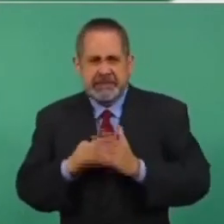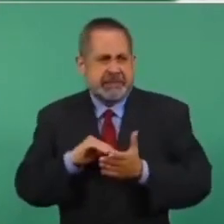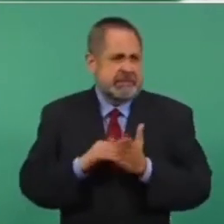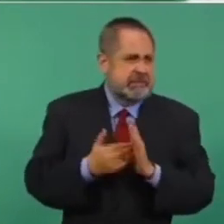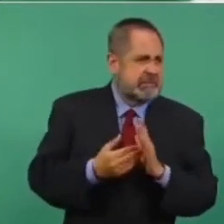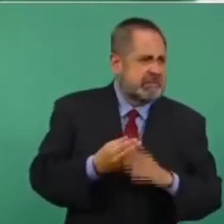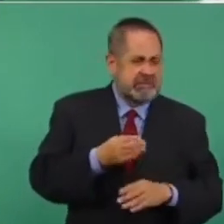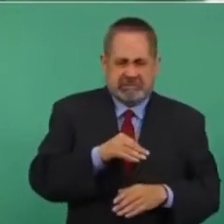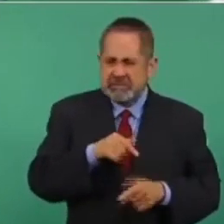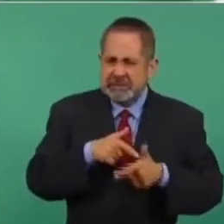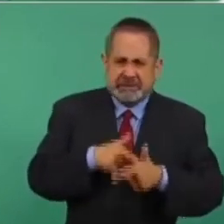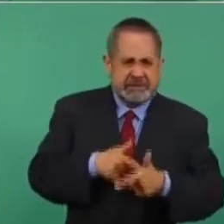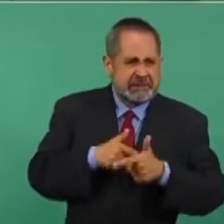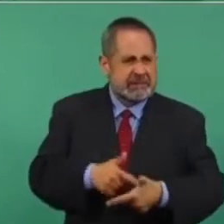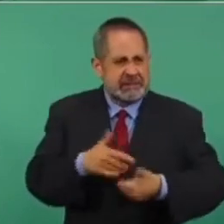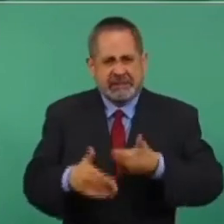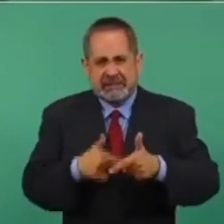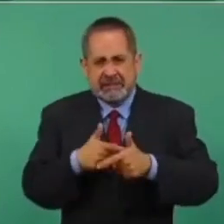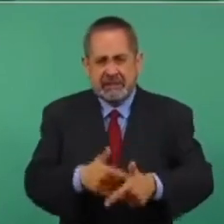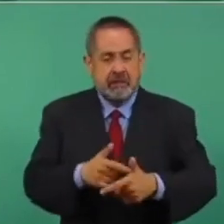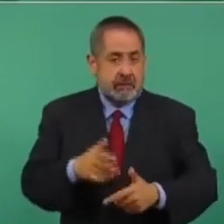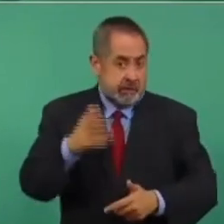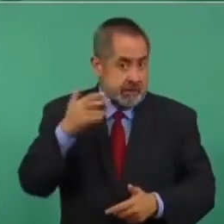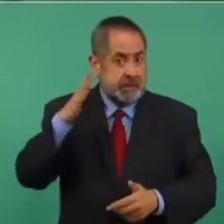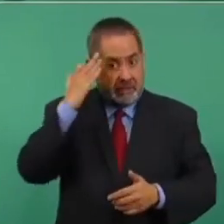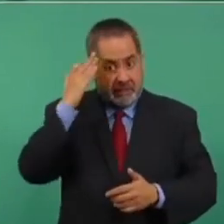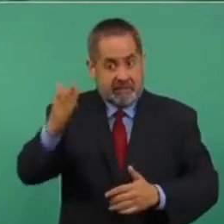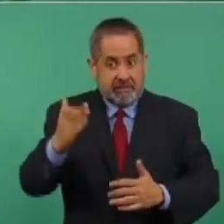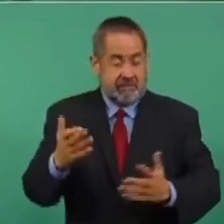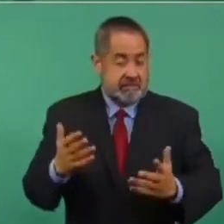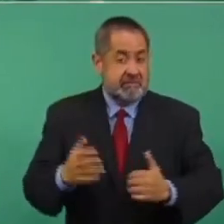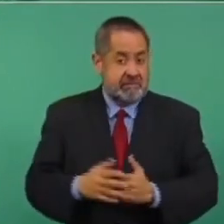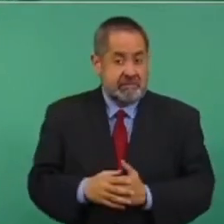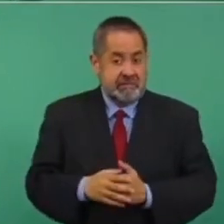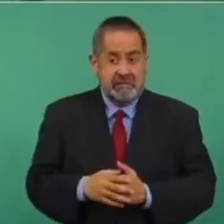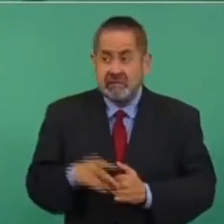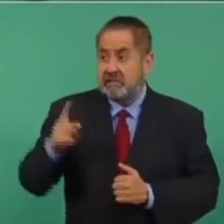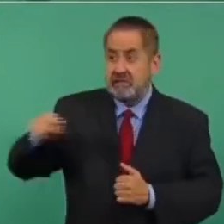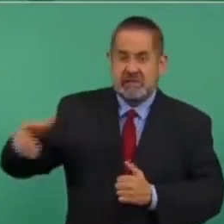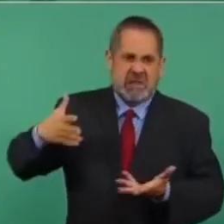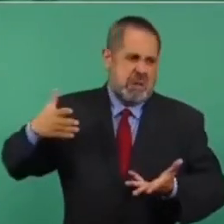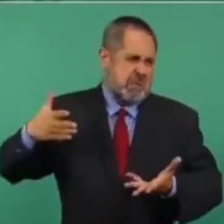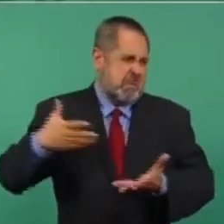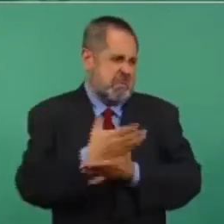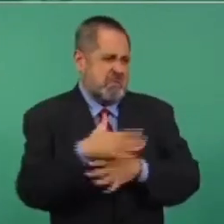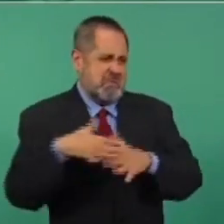a los conservadores de entonces, y la invasión,